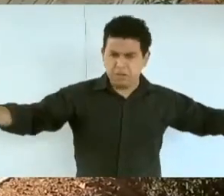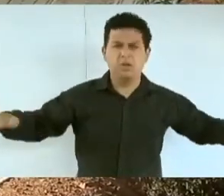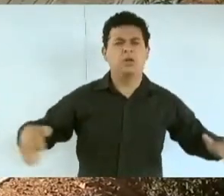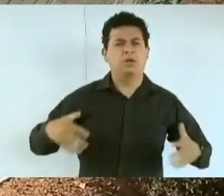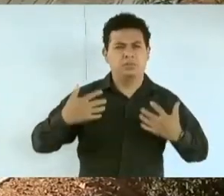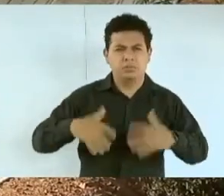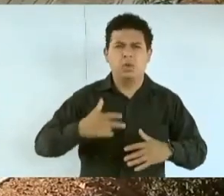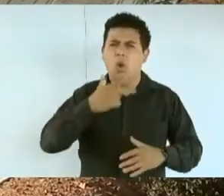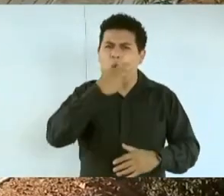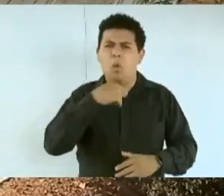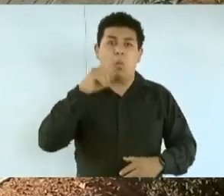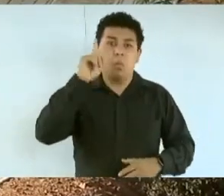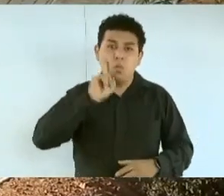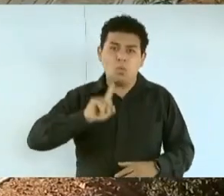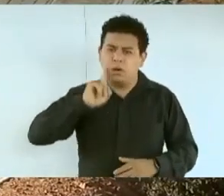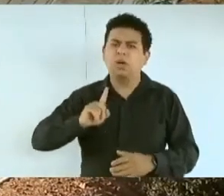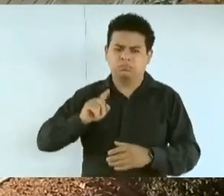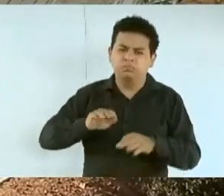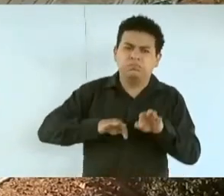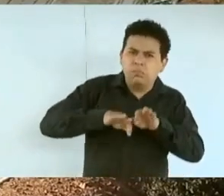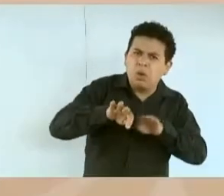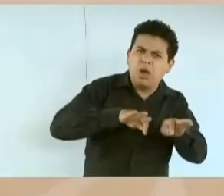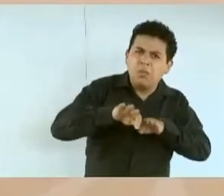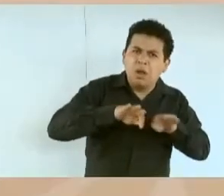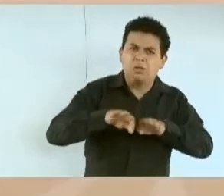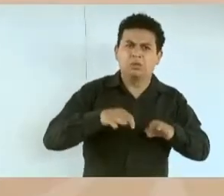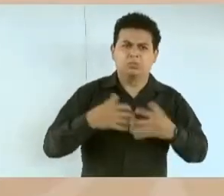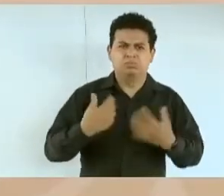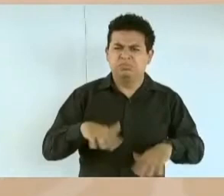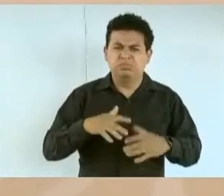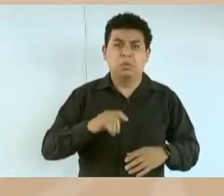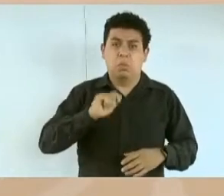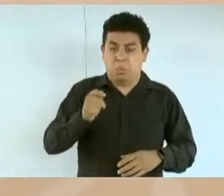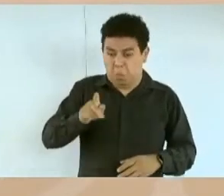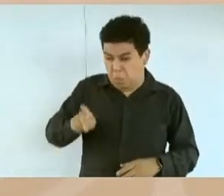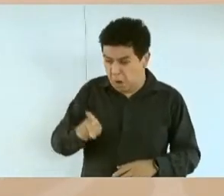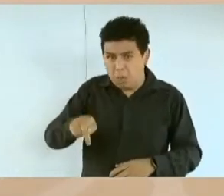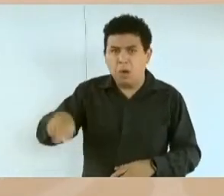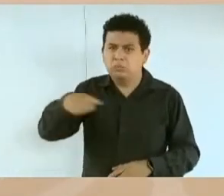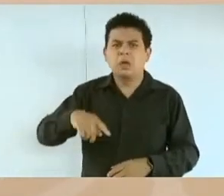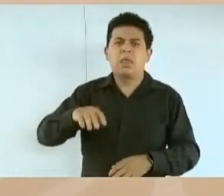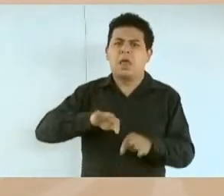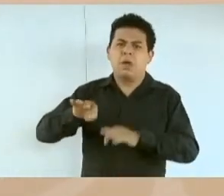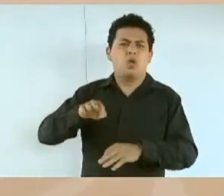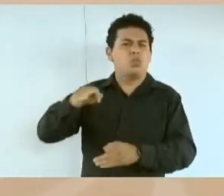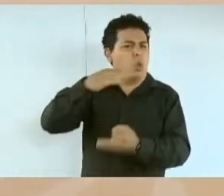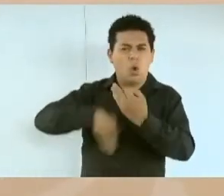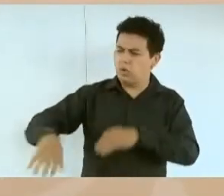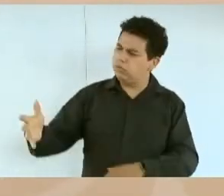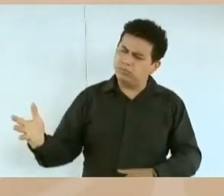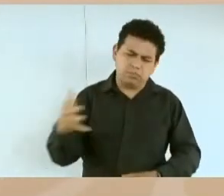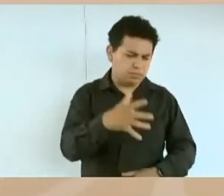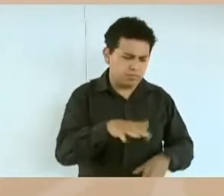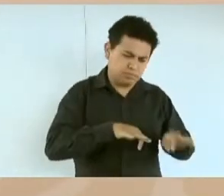mujeres y hombres, porque participa toda la comunidad, el pueblo.